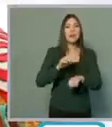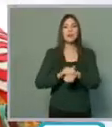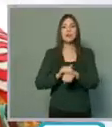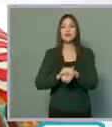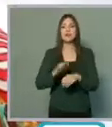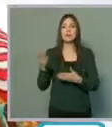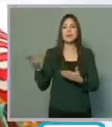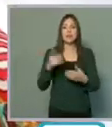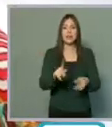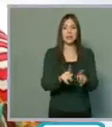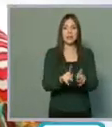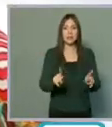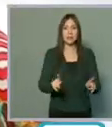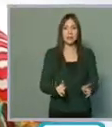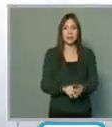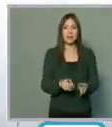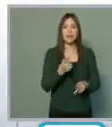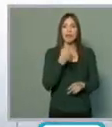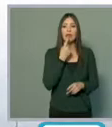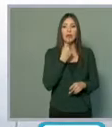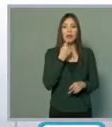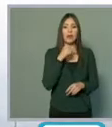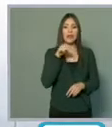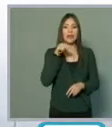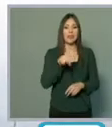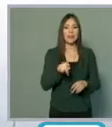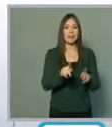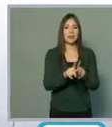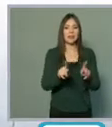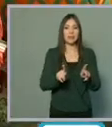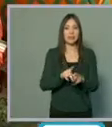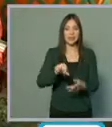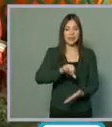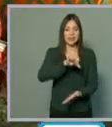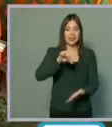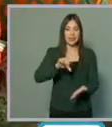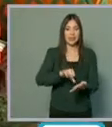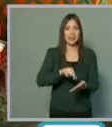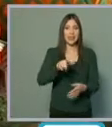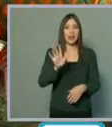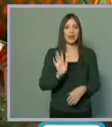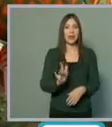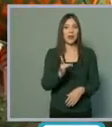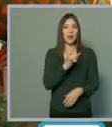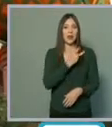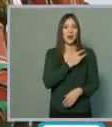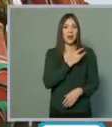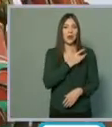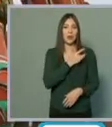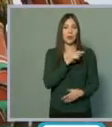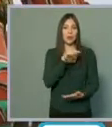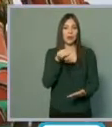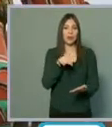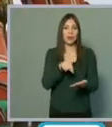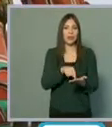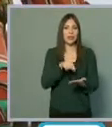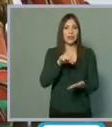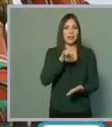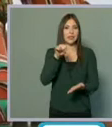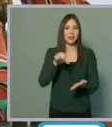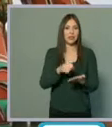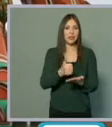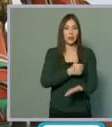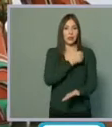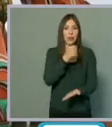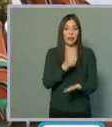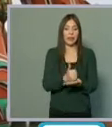Entonces, Plaza Roja es la plaza central, es el corazón que late en el centro de la ciudad. Aquí